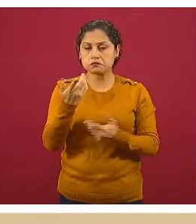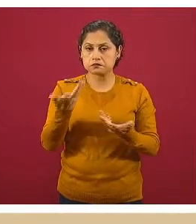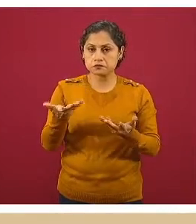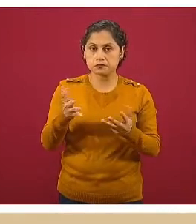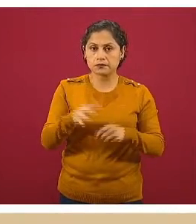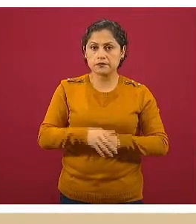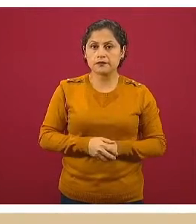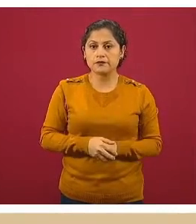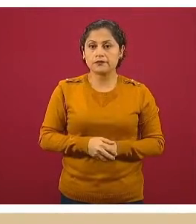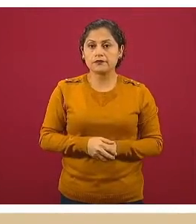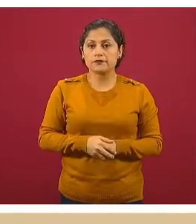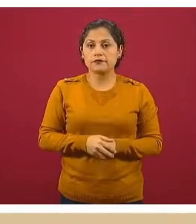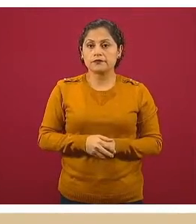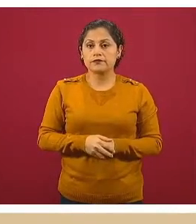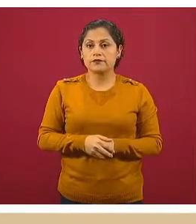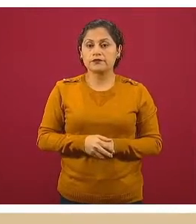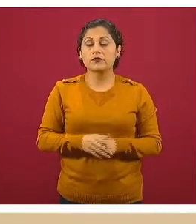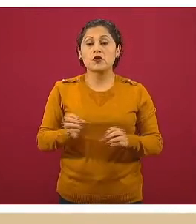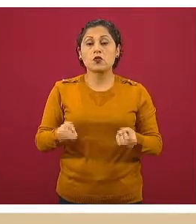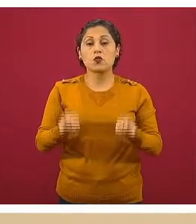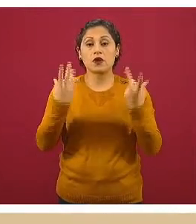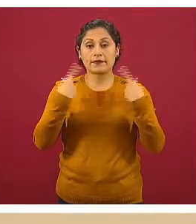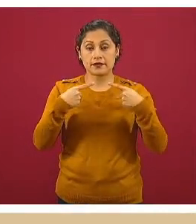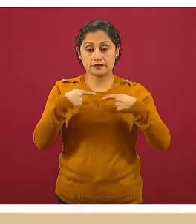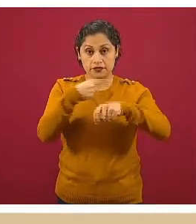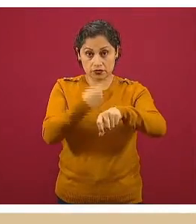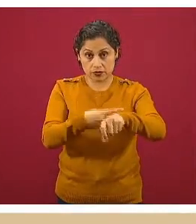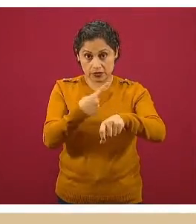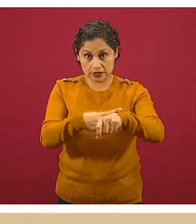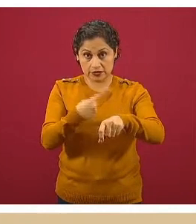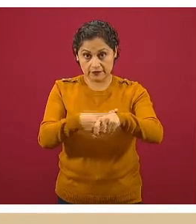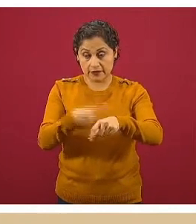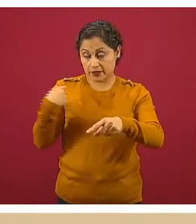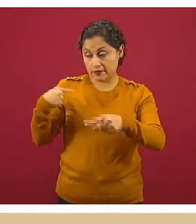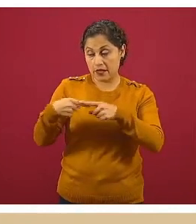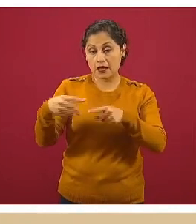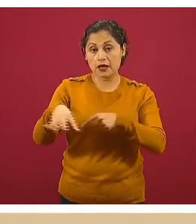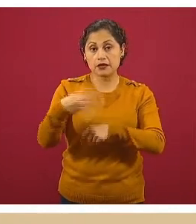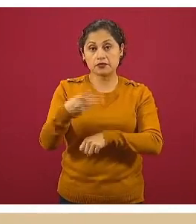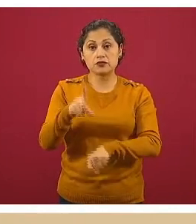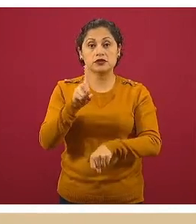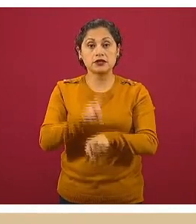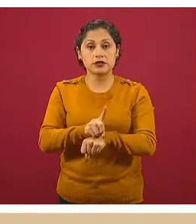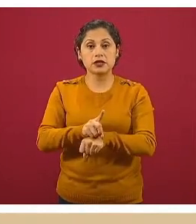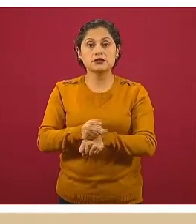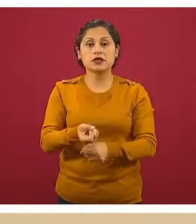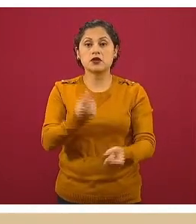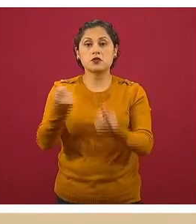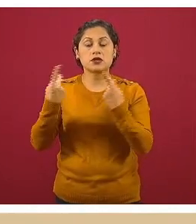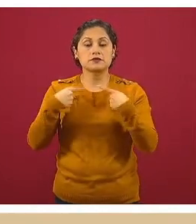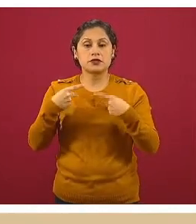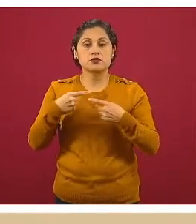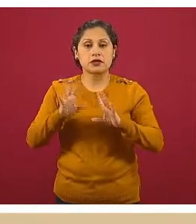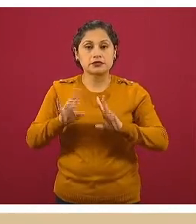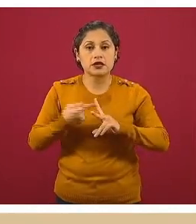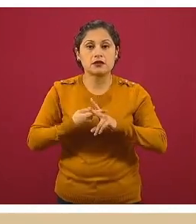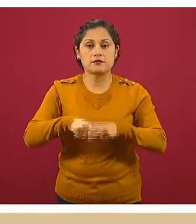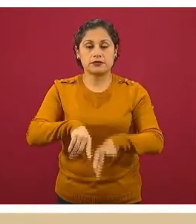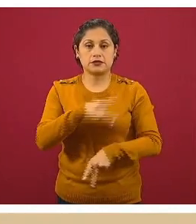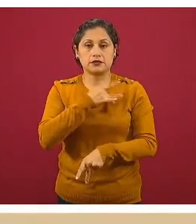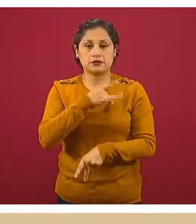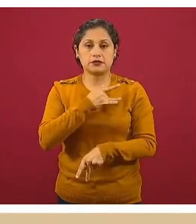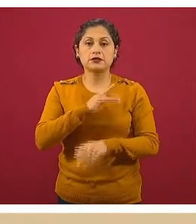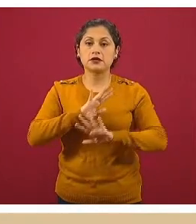rangos de carga acumulada en esos 14 días o con personas que iniciaron síntomas en los 14 días se ha